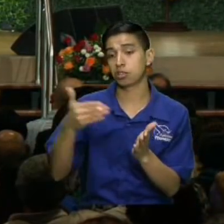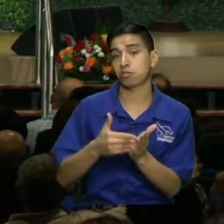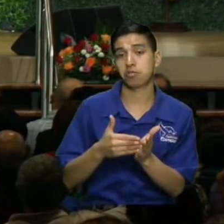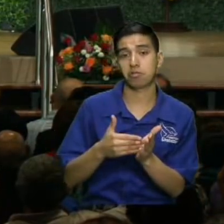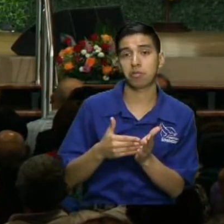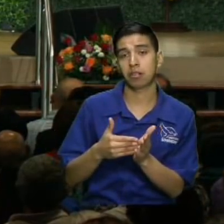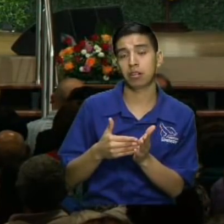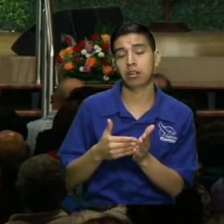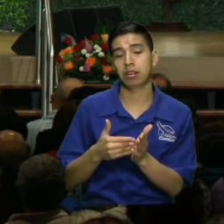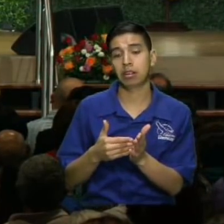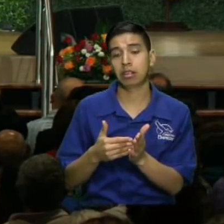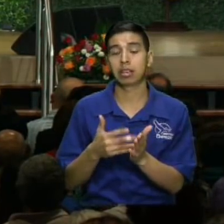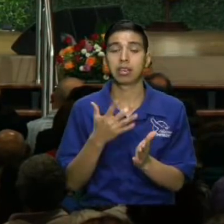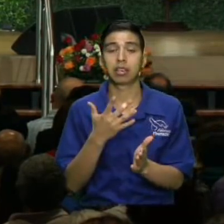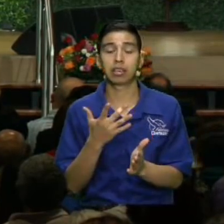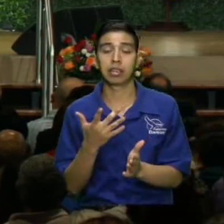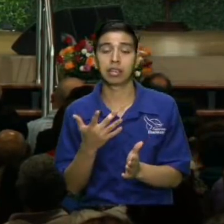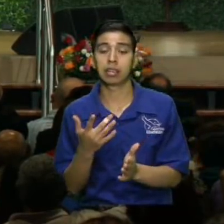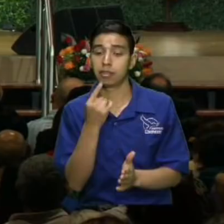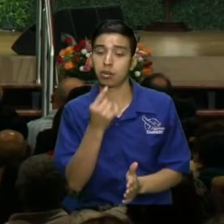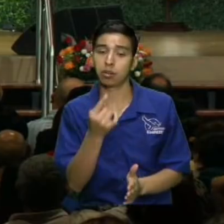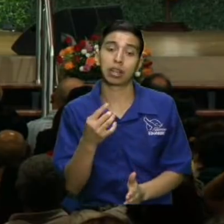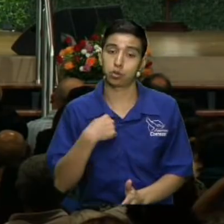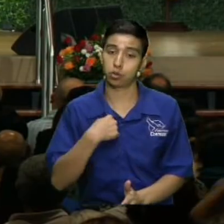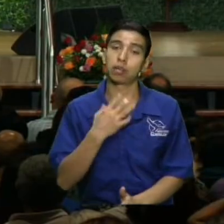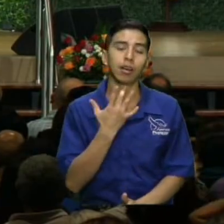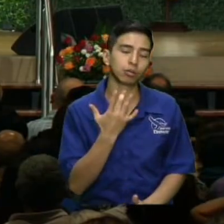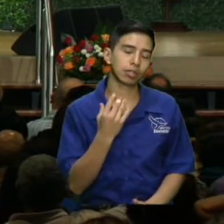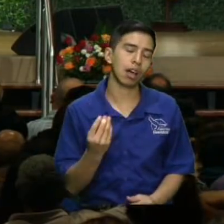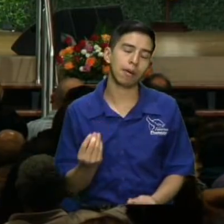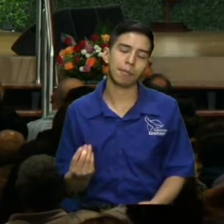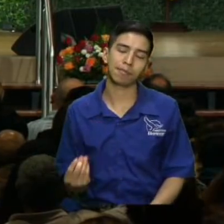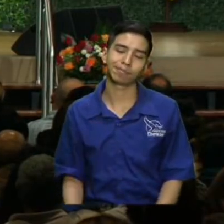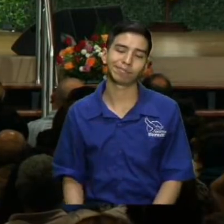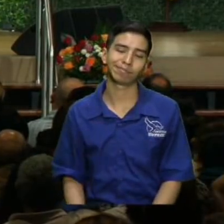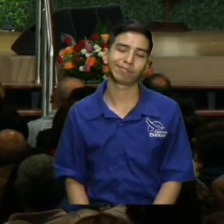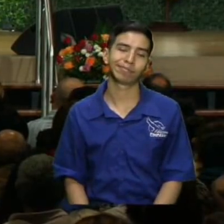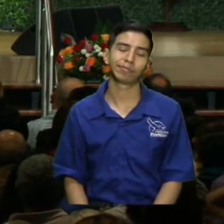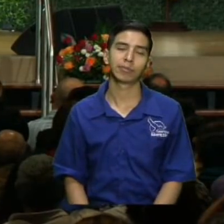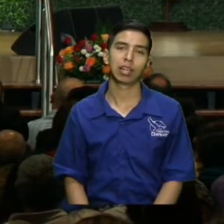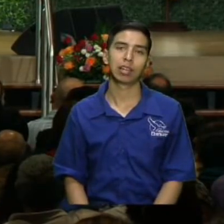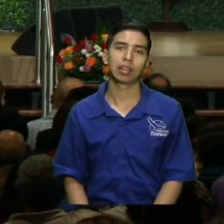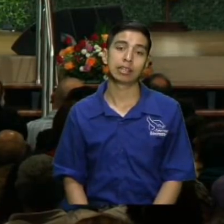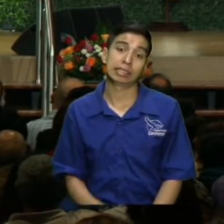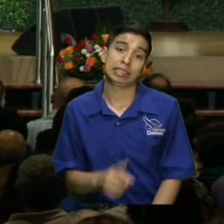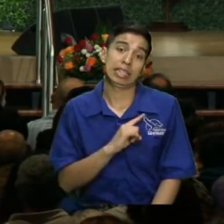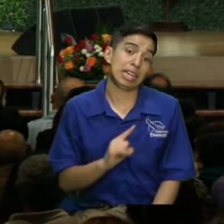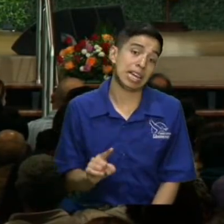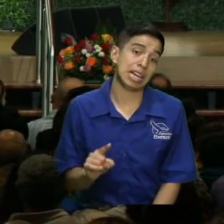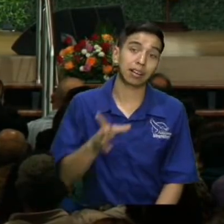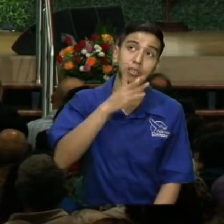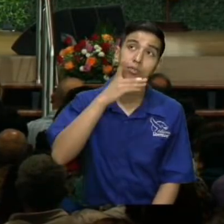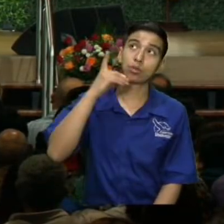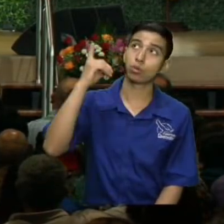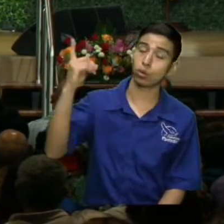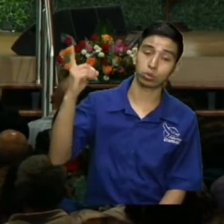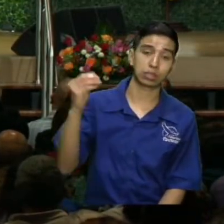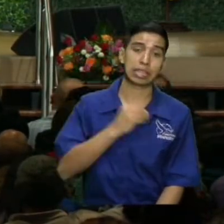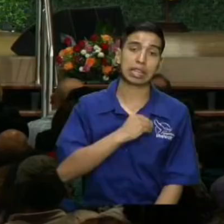Tiene buena guianza y buena cobertura y buen testimonio, dijo el hermano.